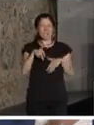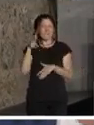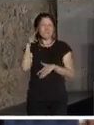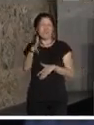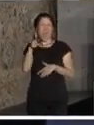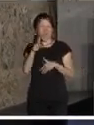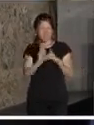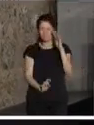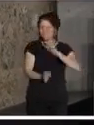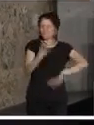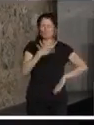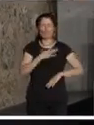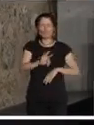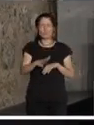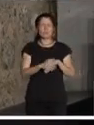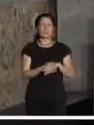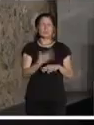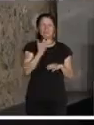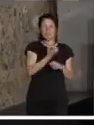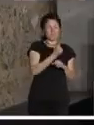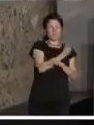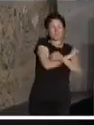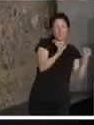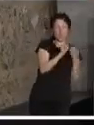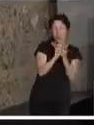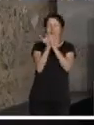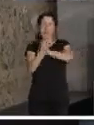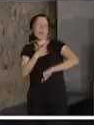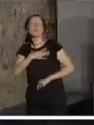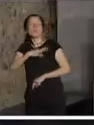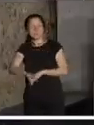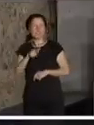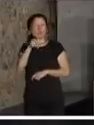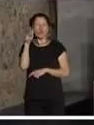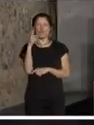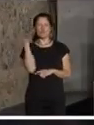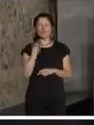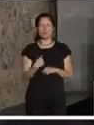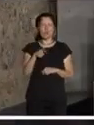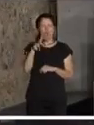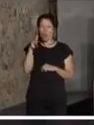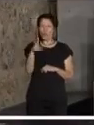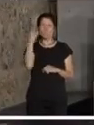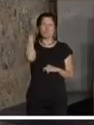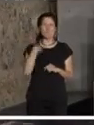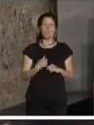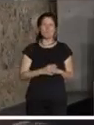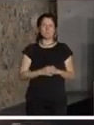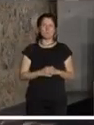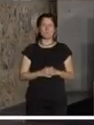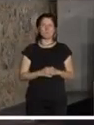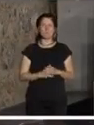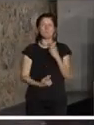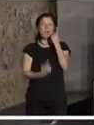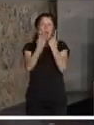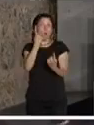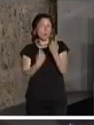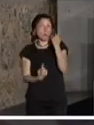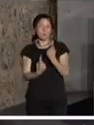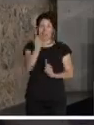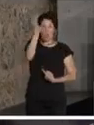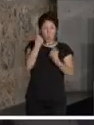las que hacen posible lo imposible y esos derechos y esos derechos a veces